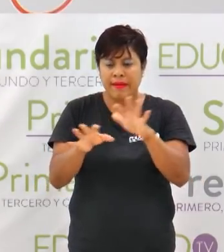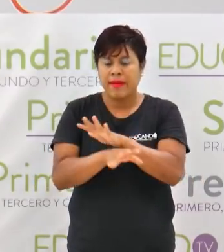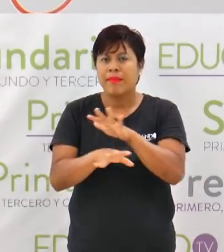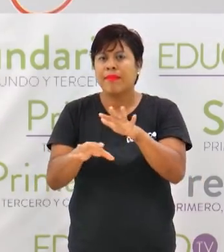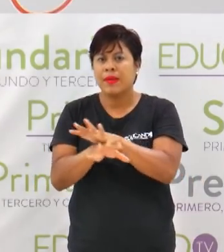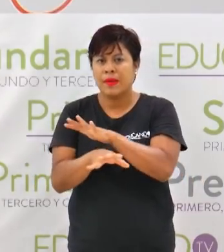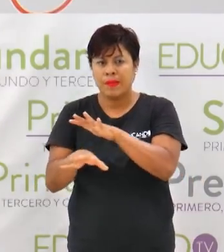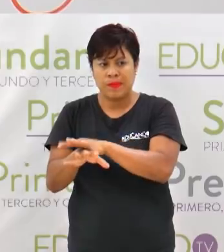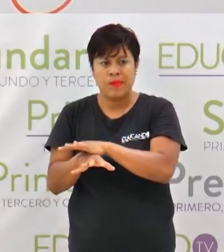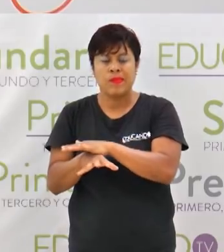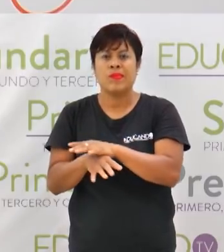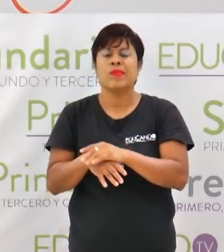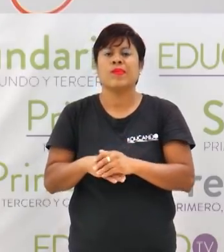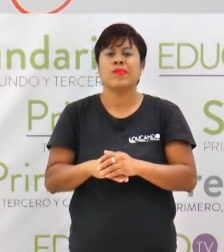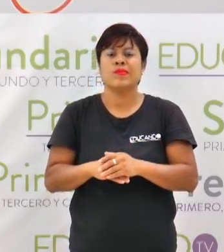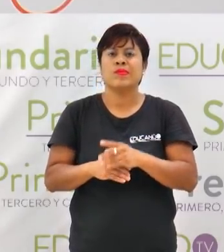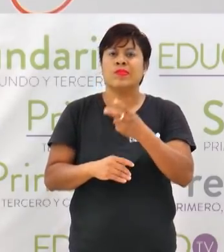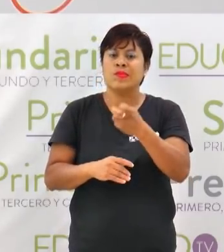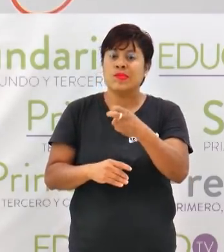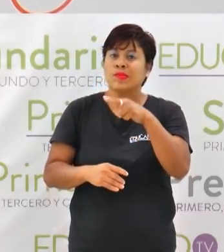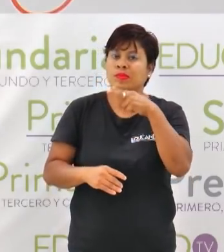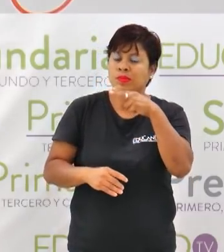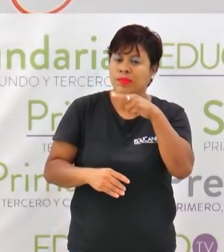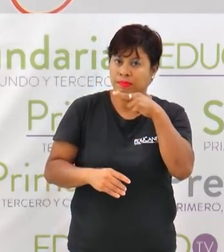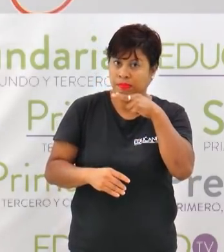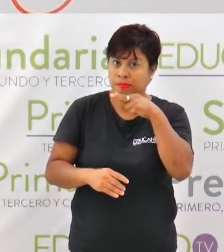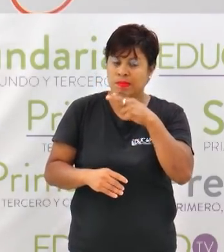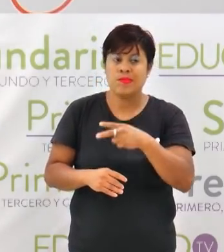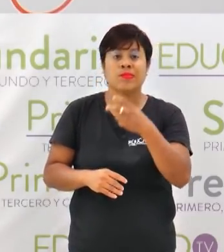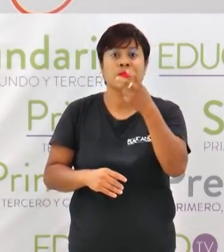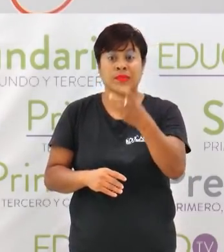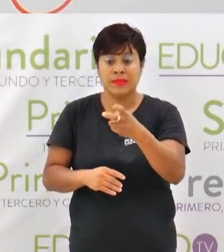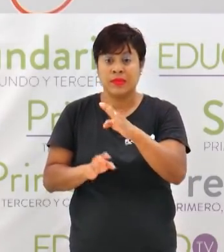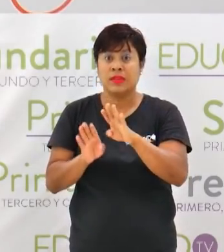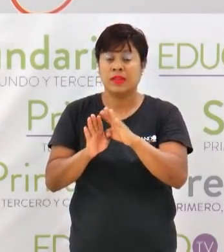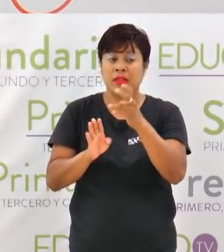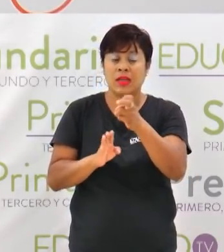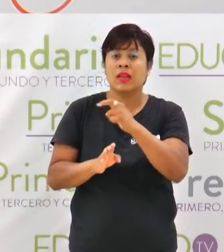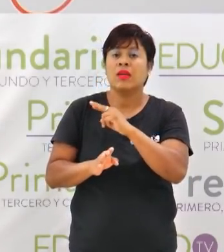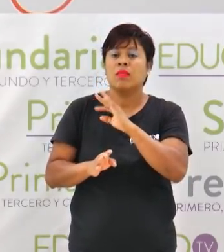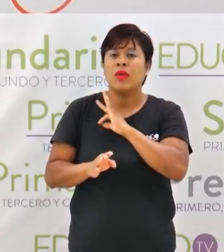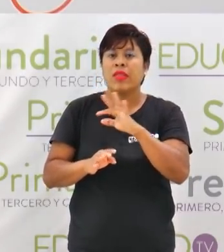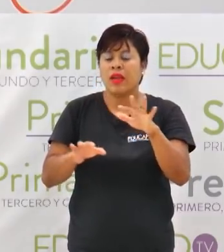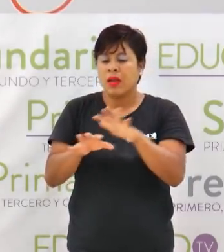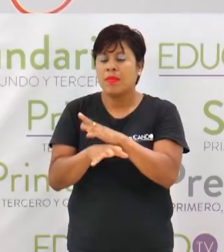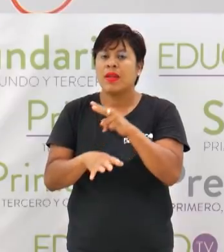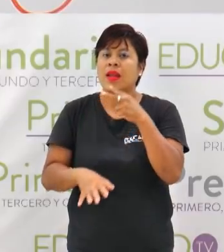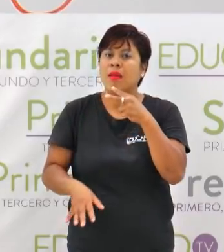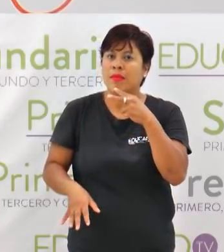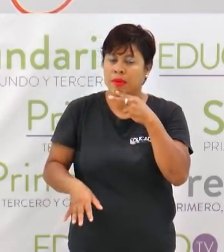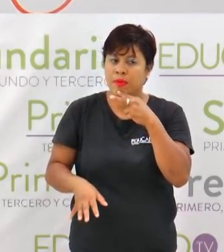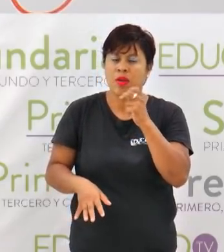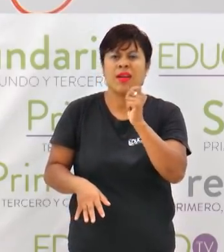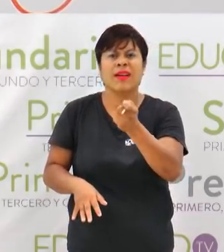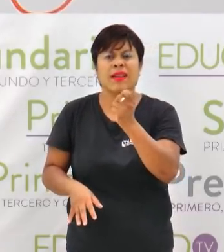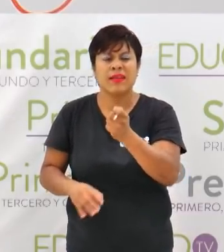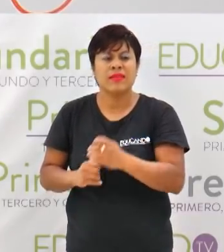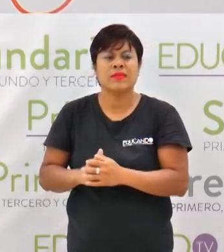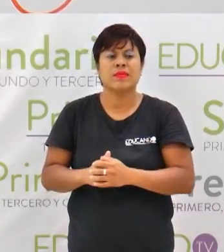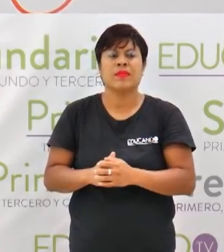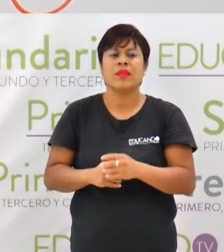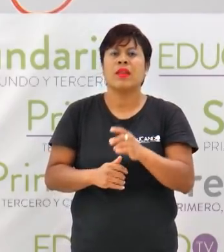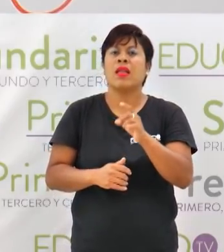modifica al verbo, ¿verdad? Este complemento que modifica al verbo, que es